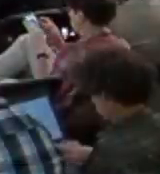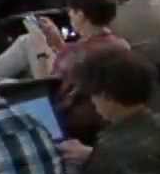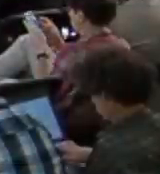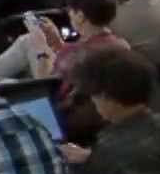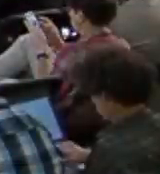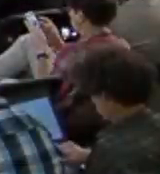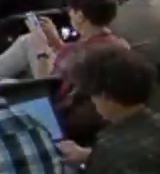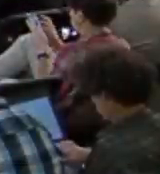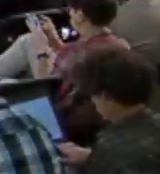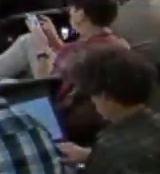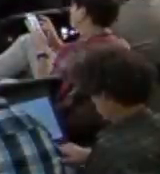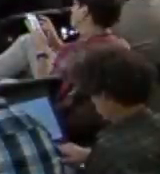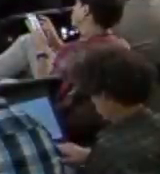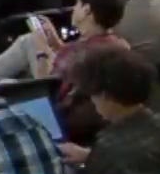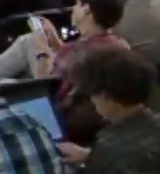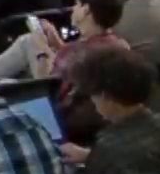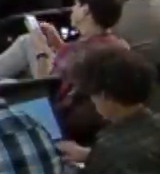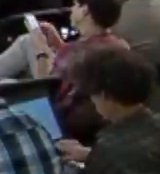y costosísima